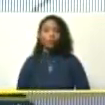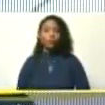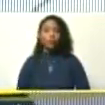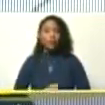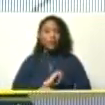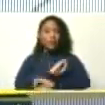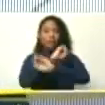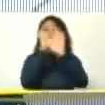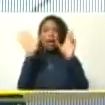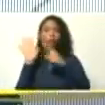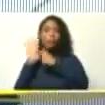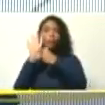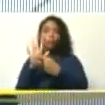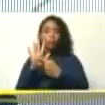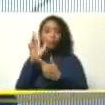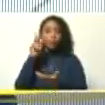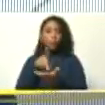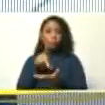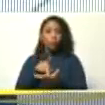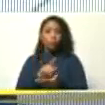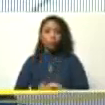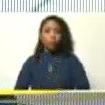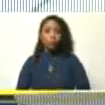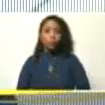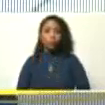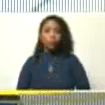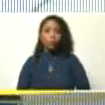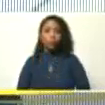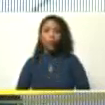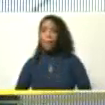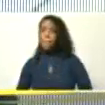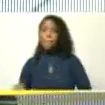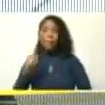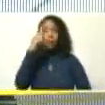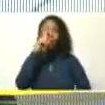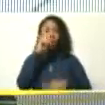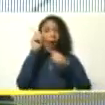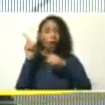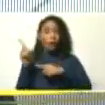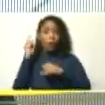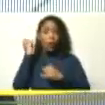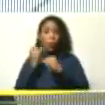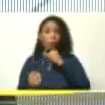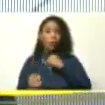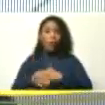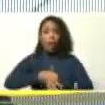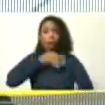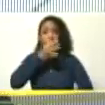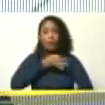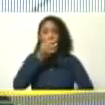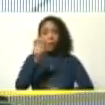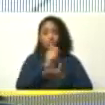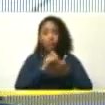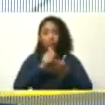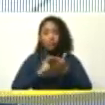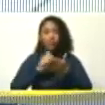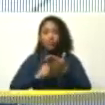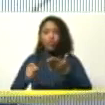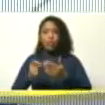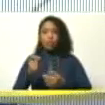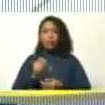reveladoras presencias. Con el primero de ellos, Penúltima tarde, editado por Monte Ávila en